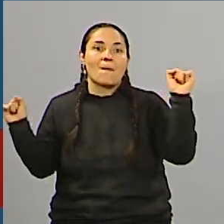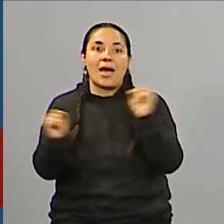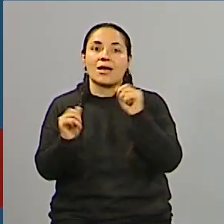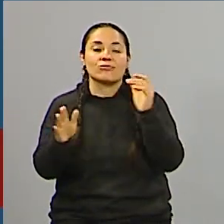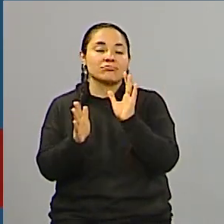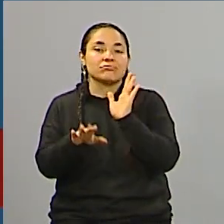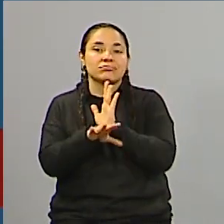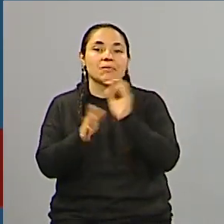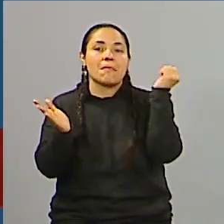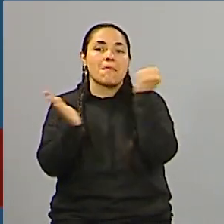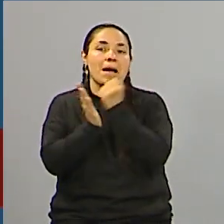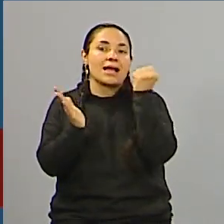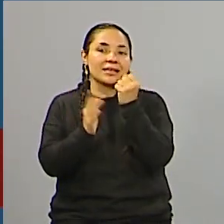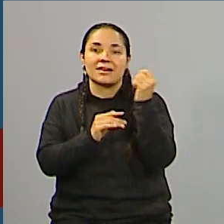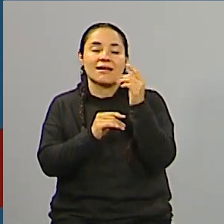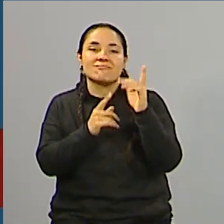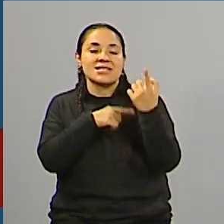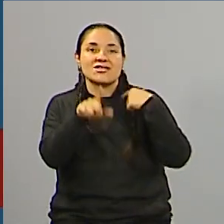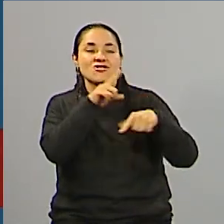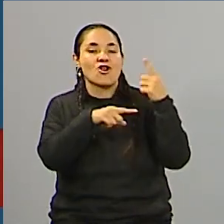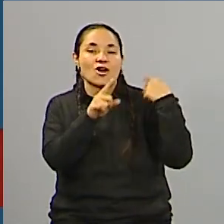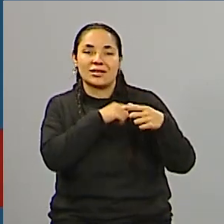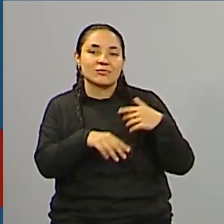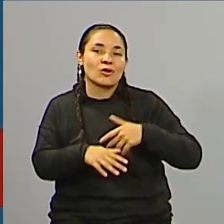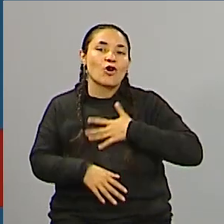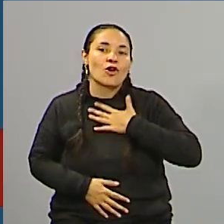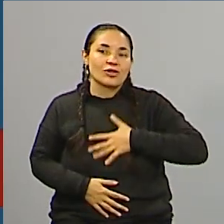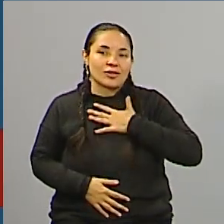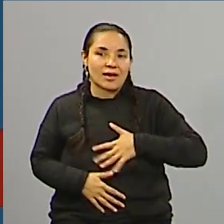celulares. Es terrible eso. Eso está probado,